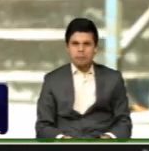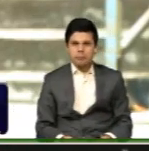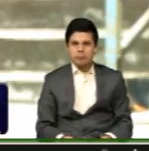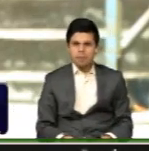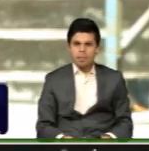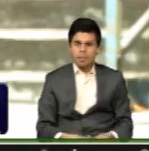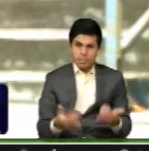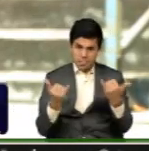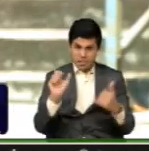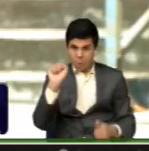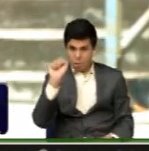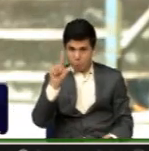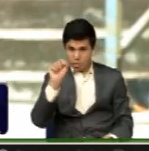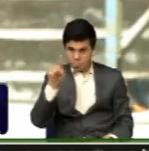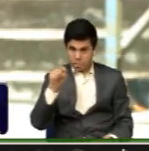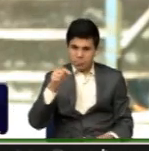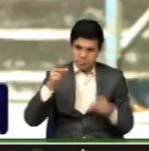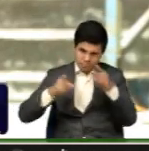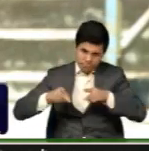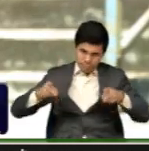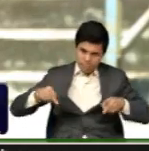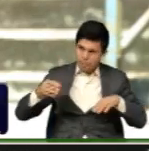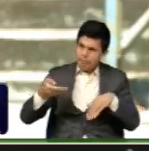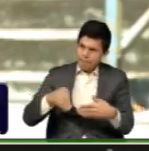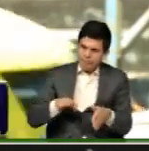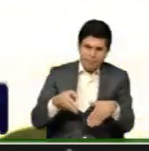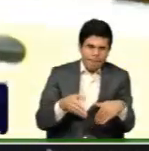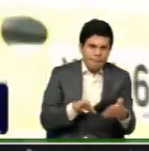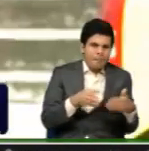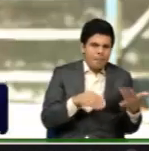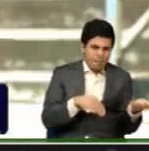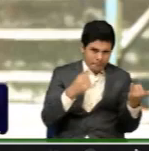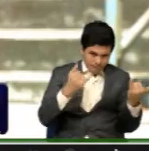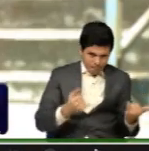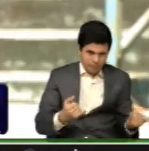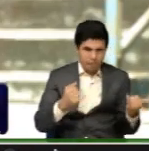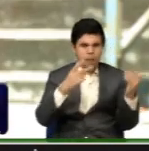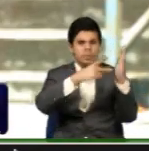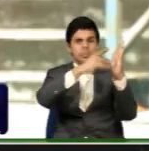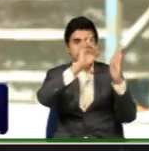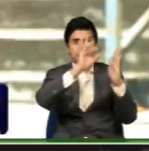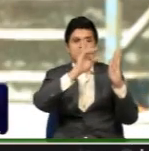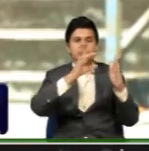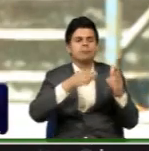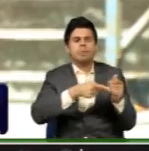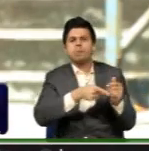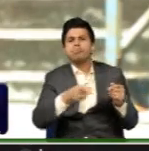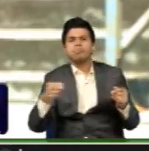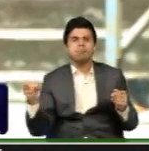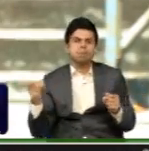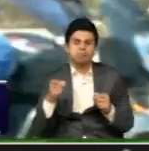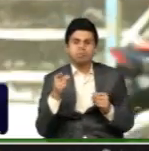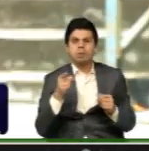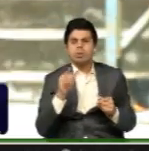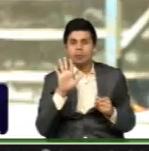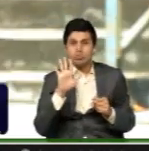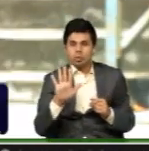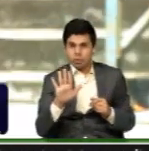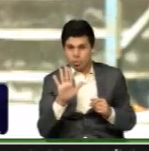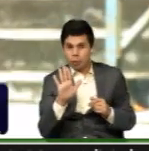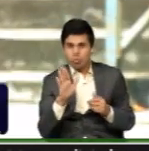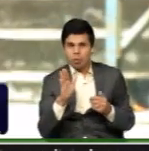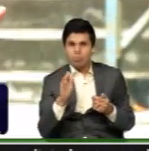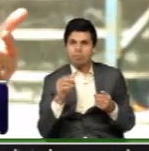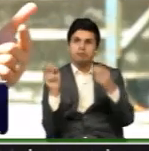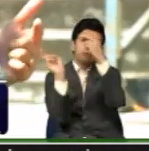Los 11 peatones muertos que van en lo corrido del año se han registrado porque o no utilizan los puentes